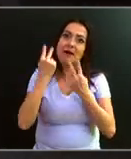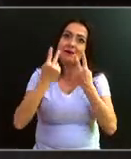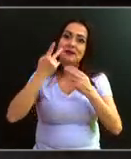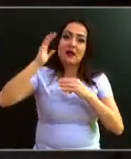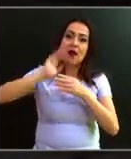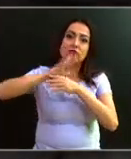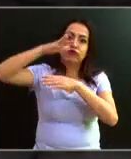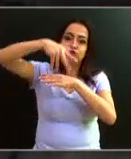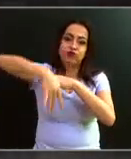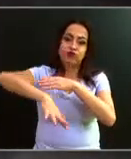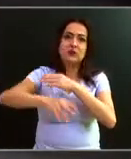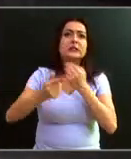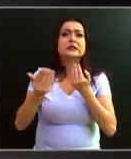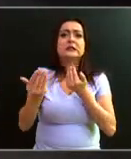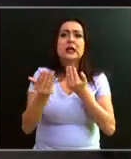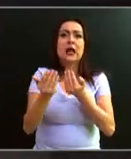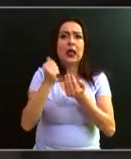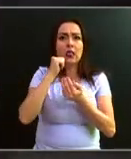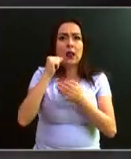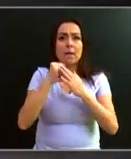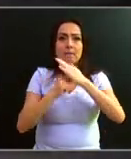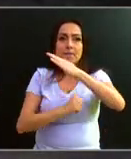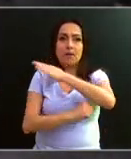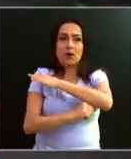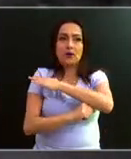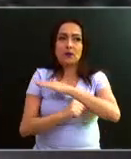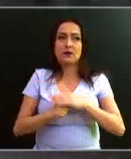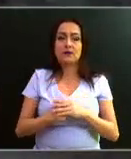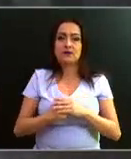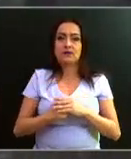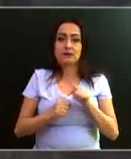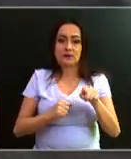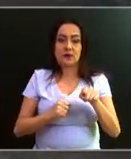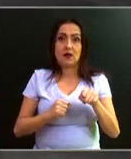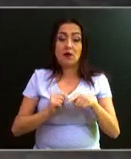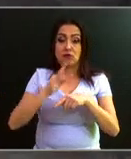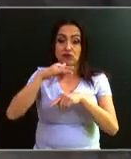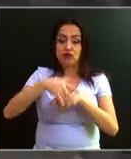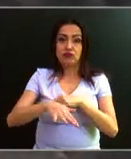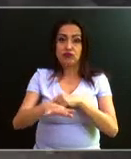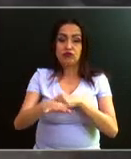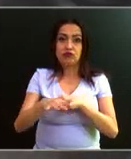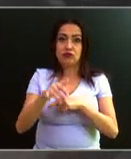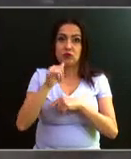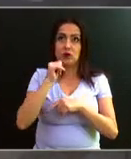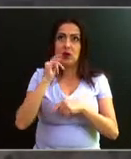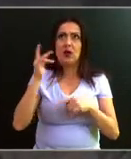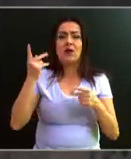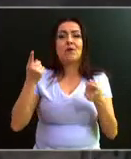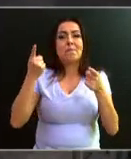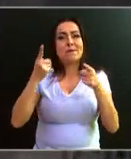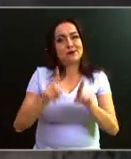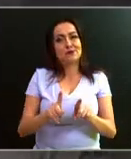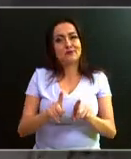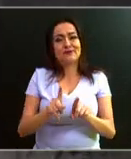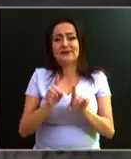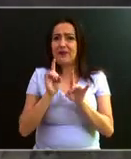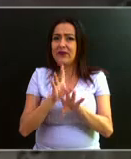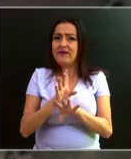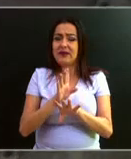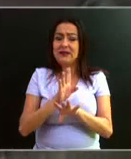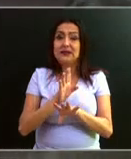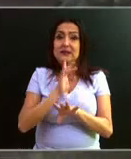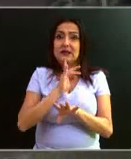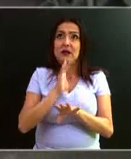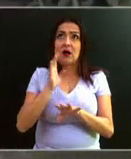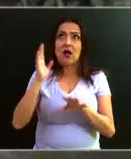cascada. Estaban cerca de un puente en el sendero que lleva a una de estas cataratas cuando sobrevino la tragedia. De manera repentina